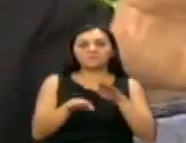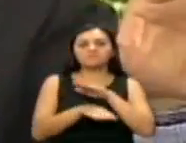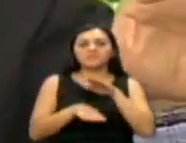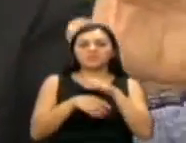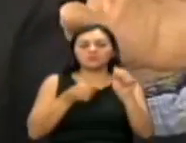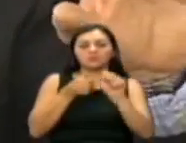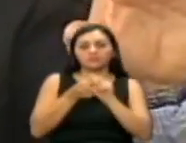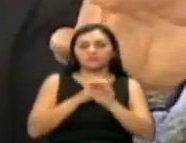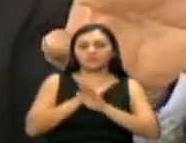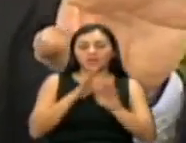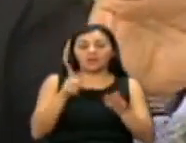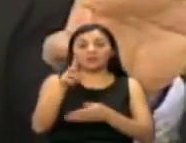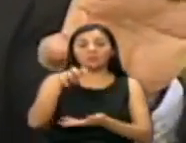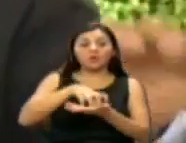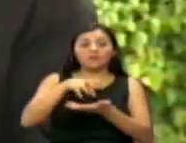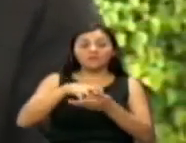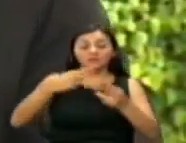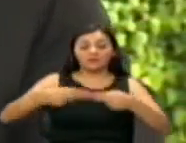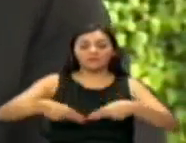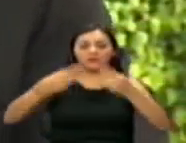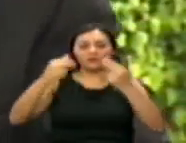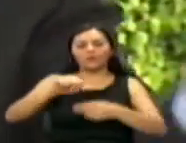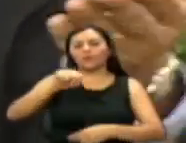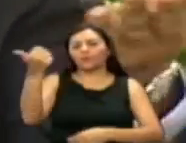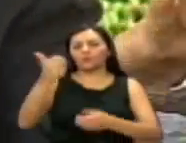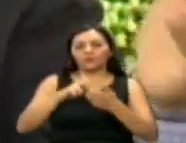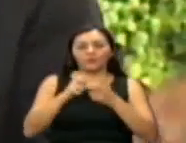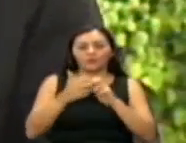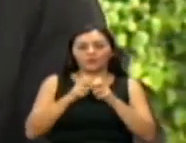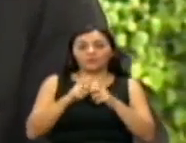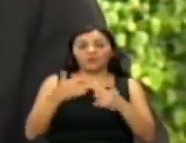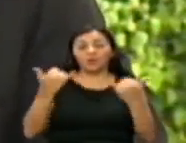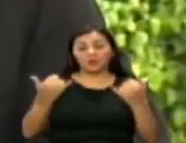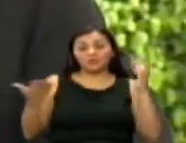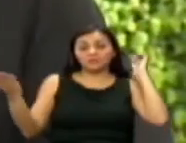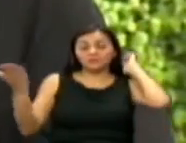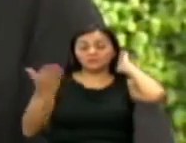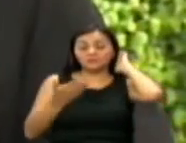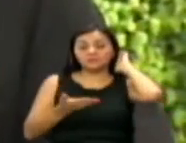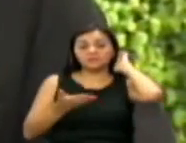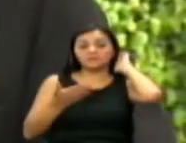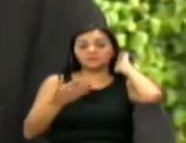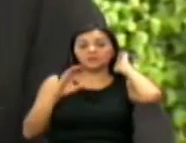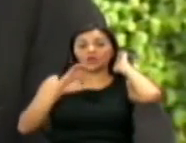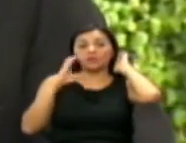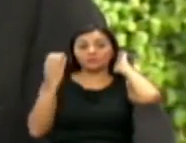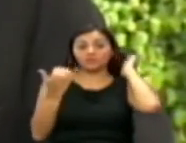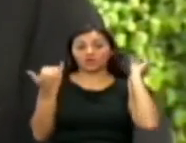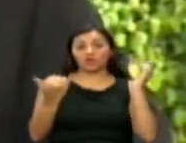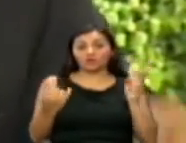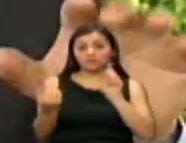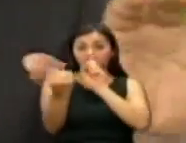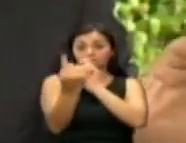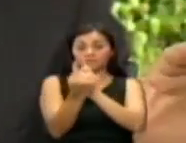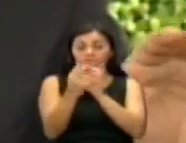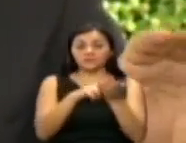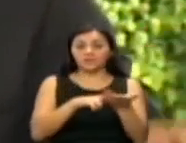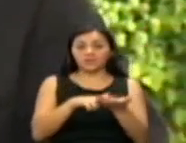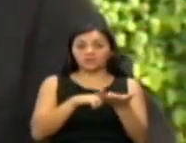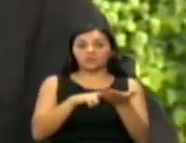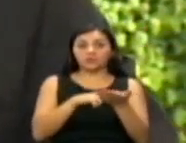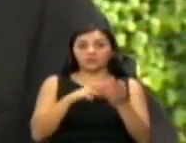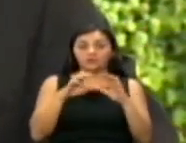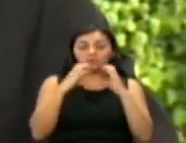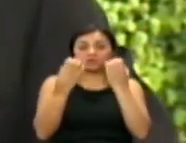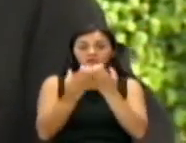El problema entonces de las provincias fronterizas es otro. Vamos a recibir pues esta comisión del Carchi, y hemos estado